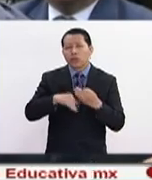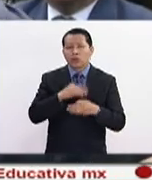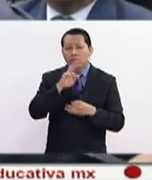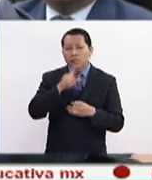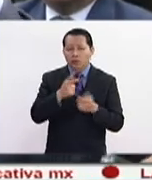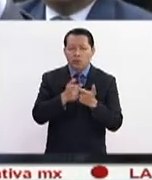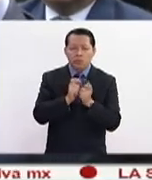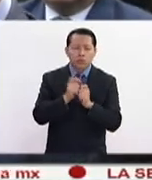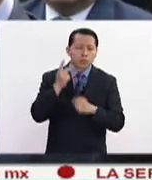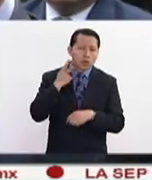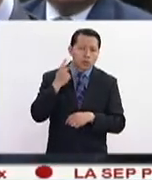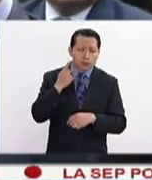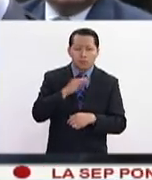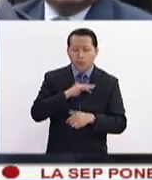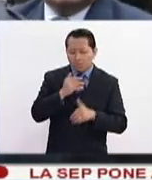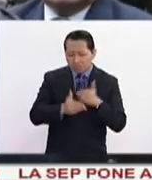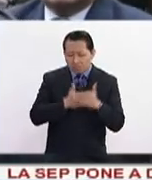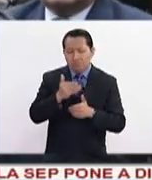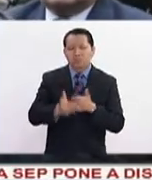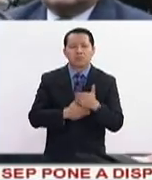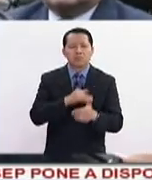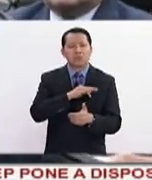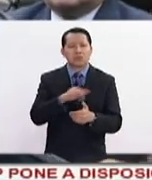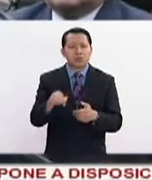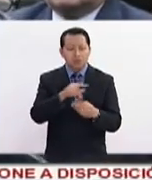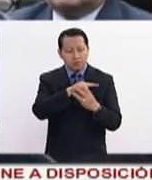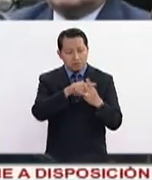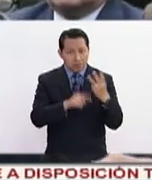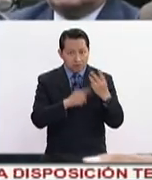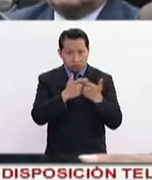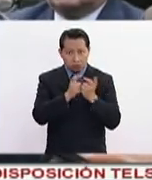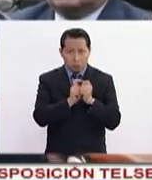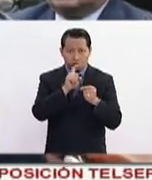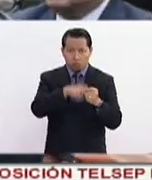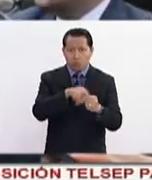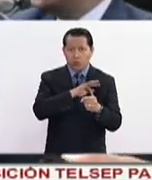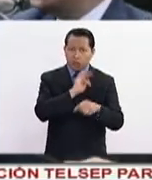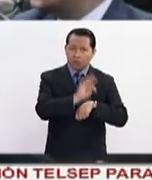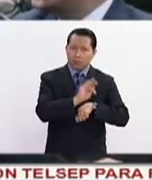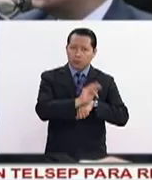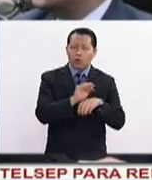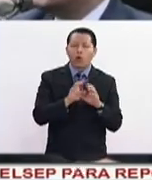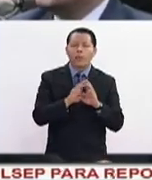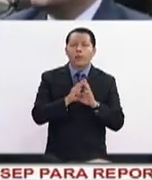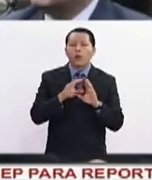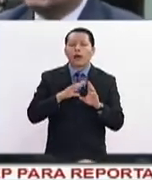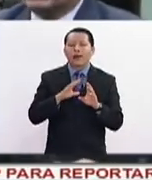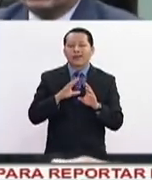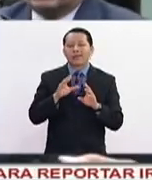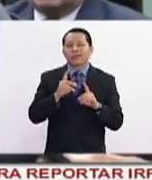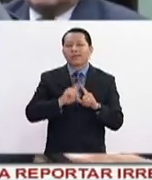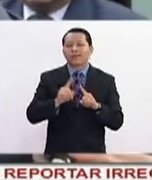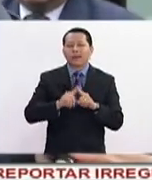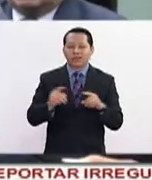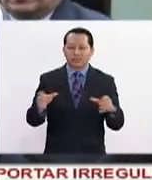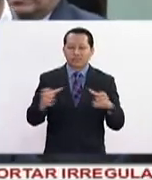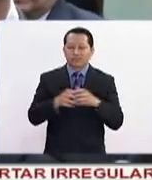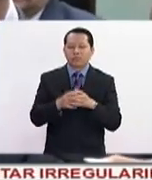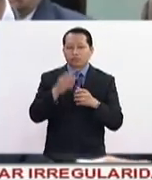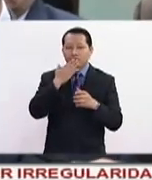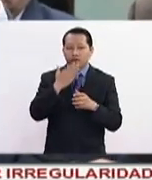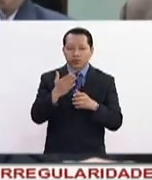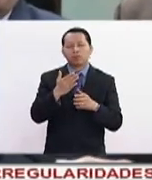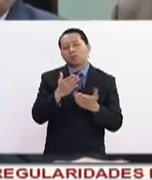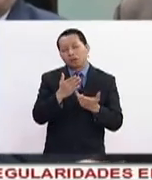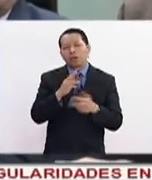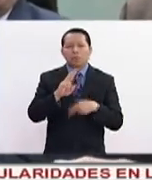partidos políticos que quieren integrar este Frente Ciudadano para consolidarlo a través de una coalición electoral. Las cosas van